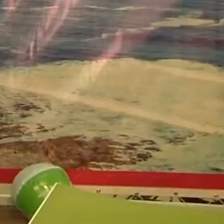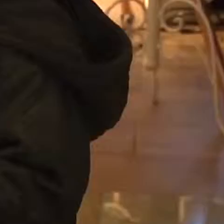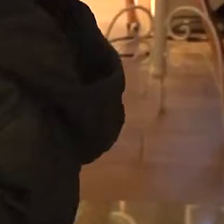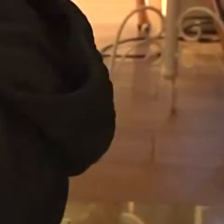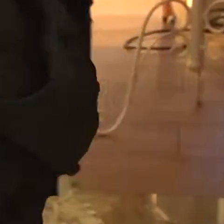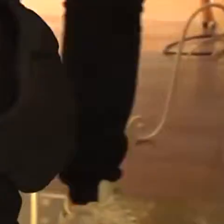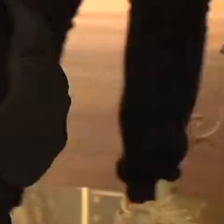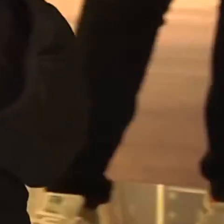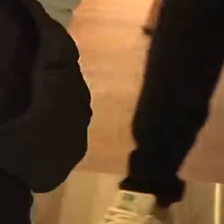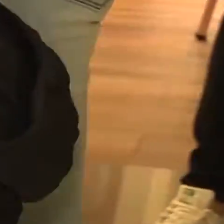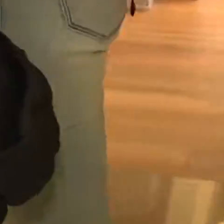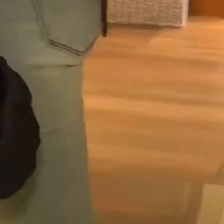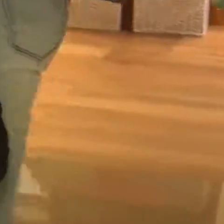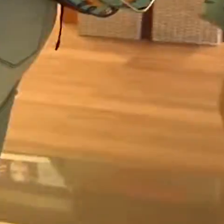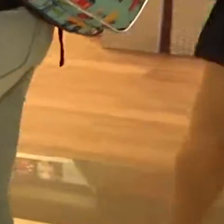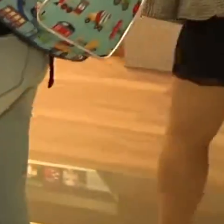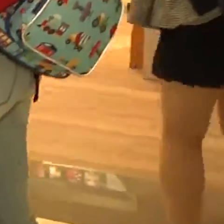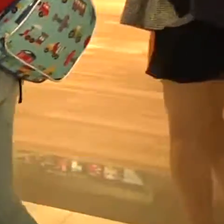Chau